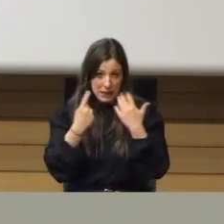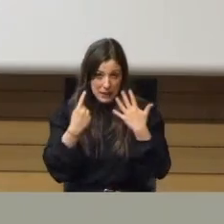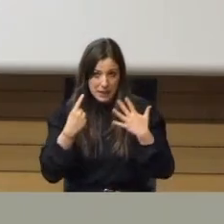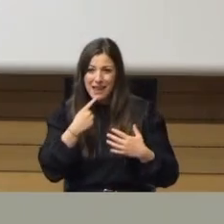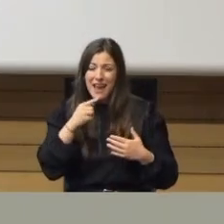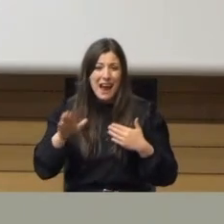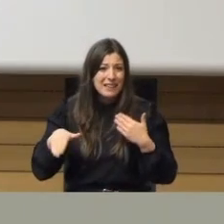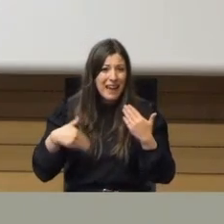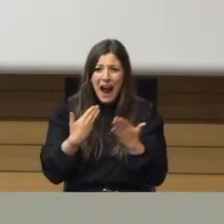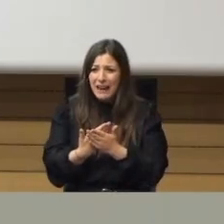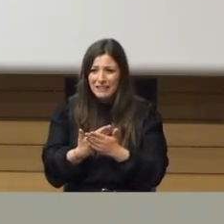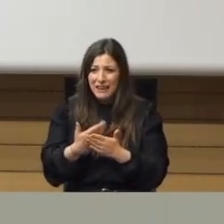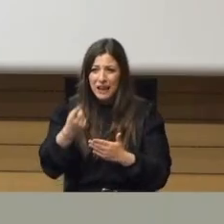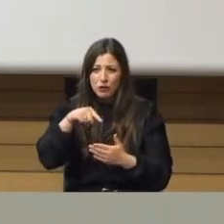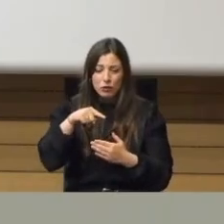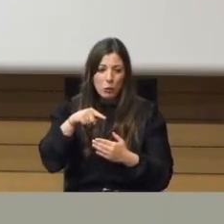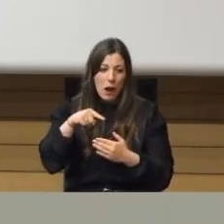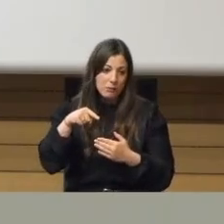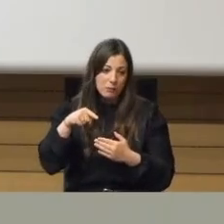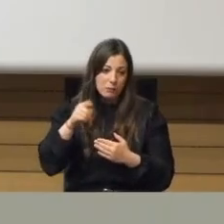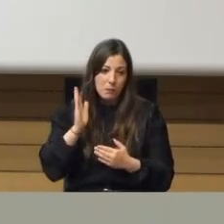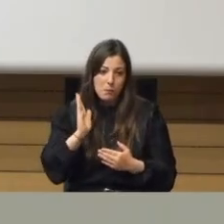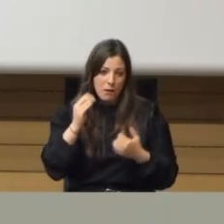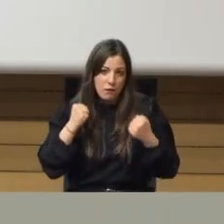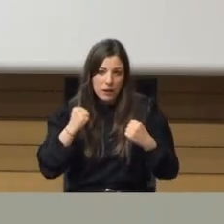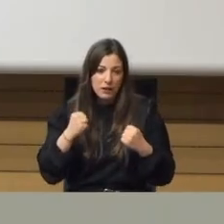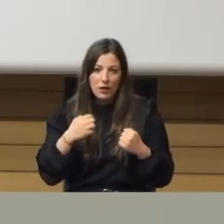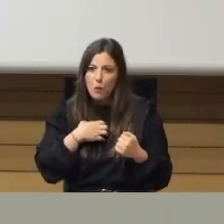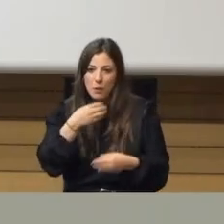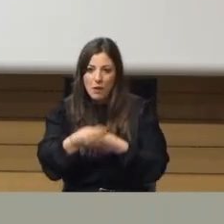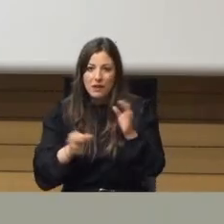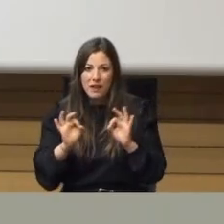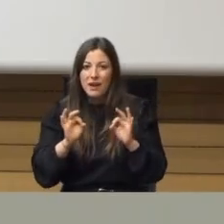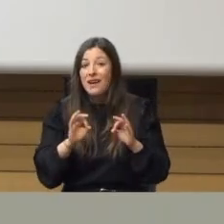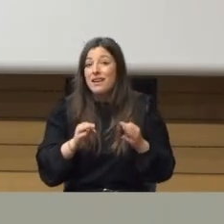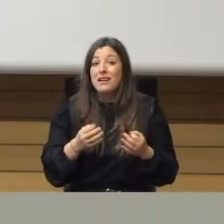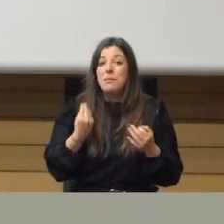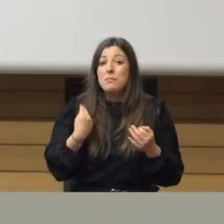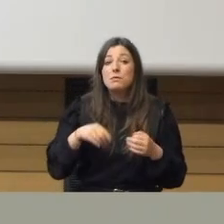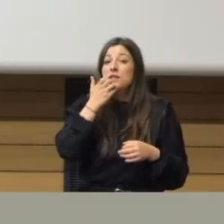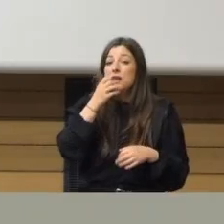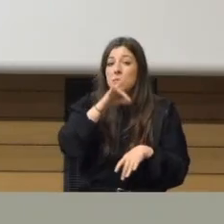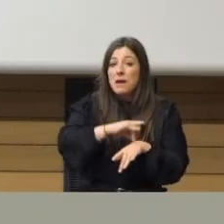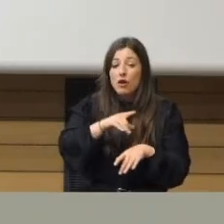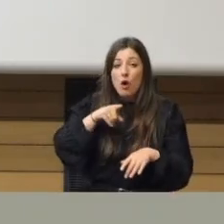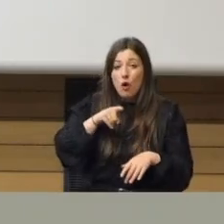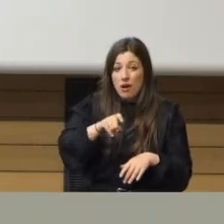fondo no se puede hacer nada con ellos. Es como si el oncólogo te dice, hasta que no tengas metástasis yo no te puedo